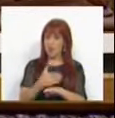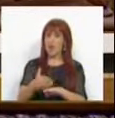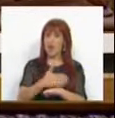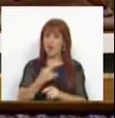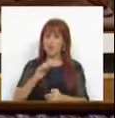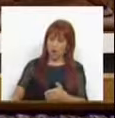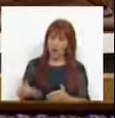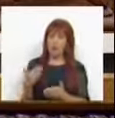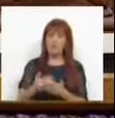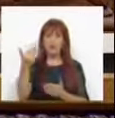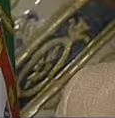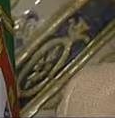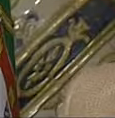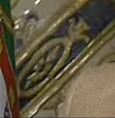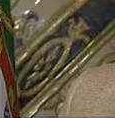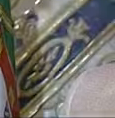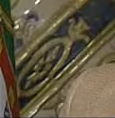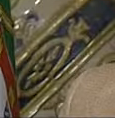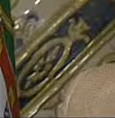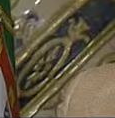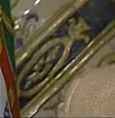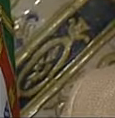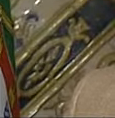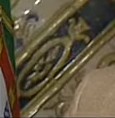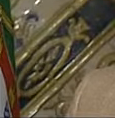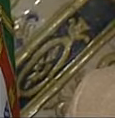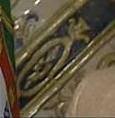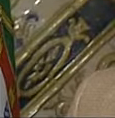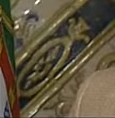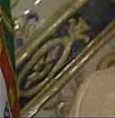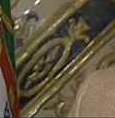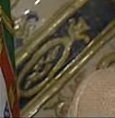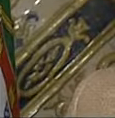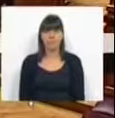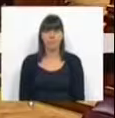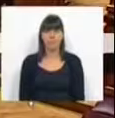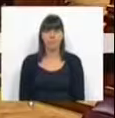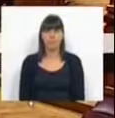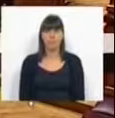El jefe del Estado debe decidir si entrega el gobierno a los socialistas o si opta por